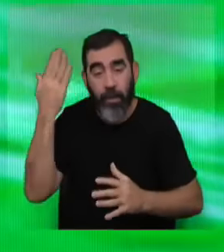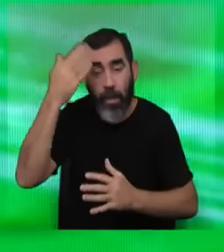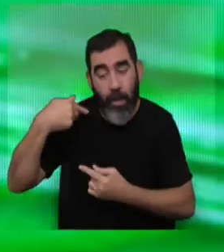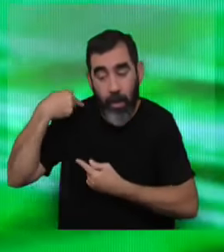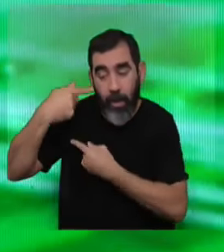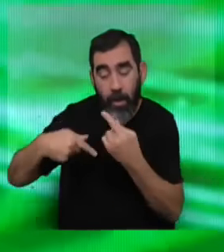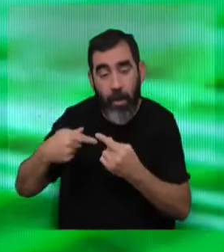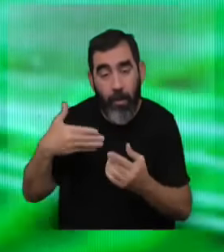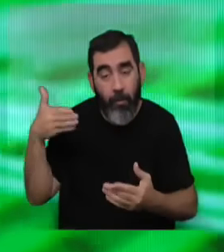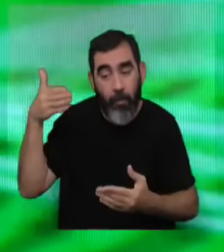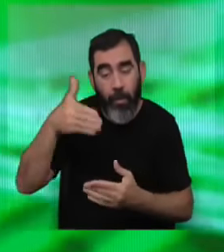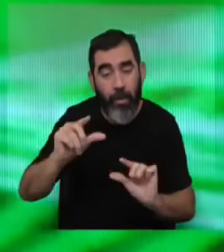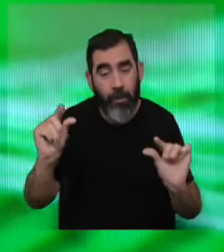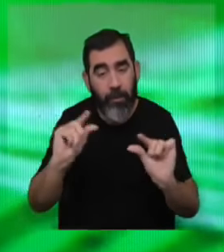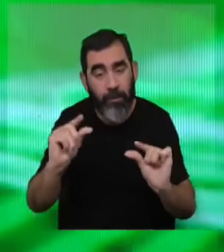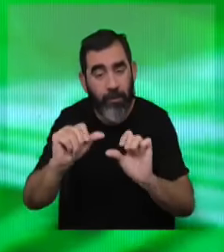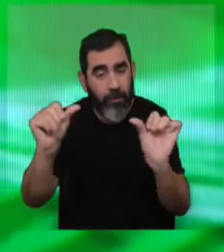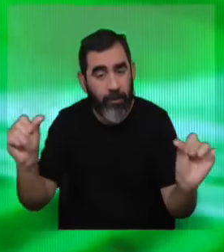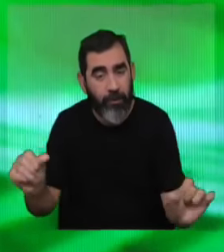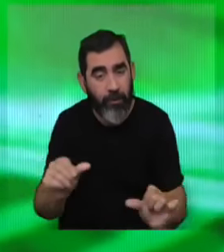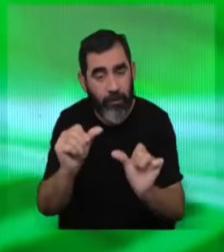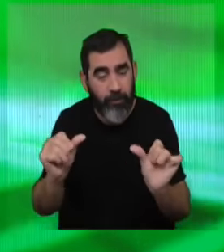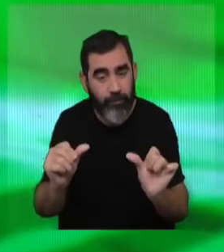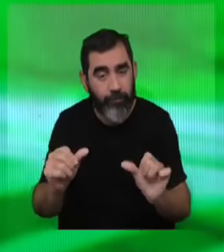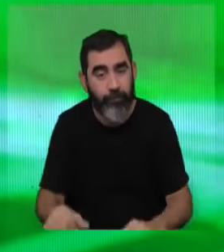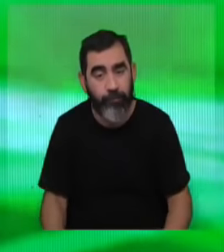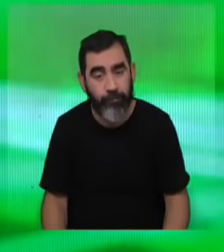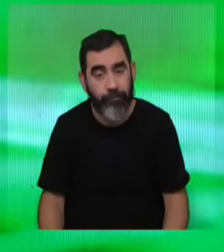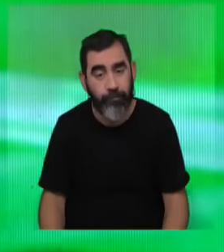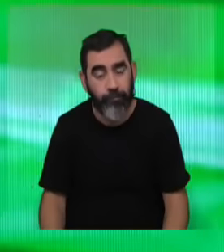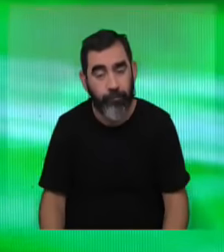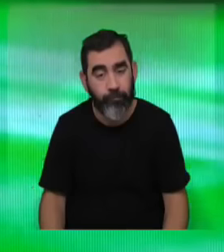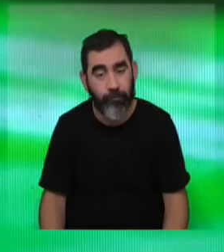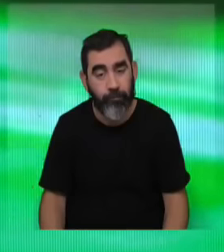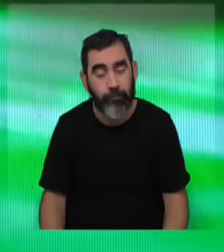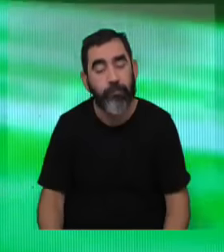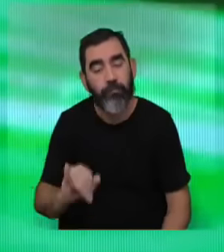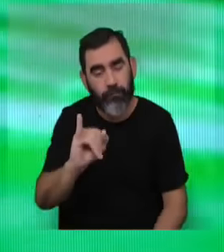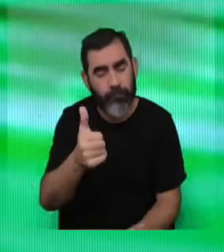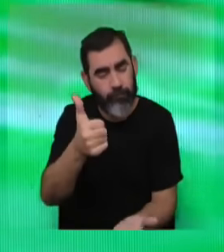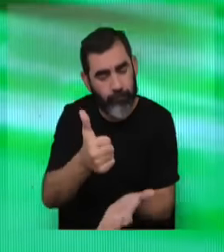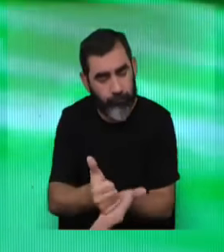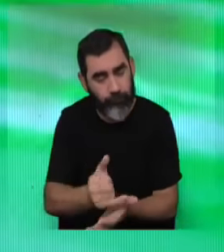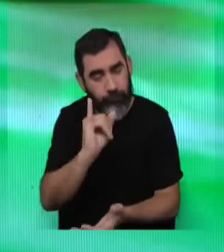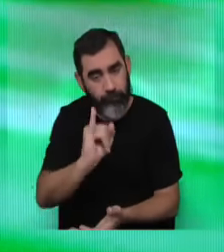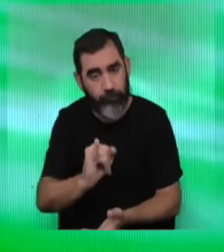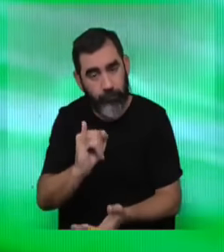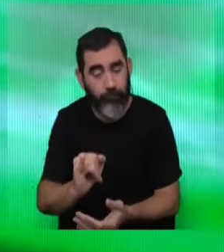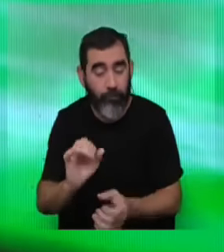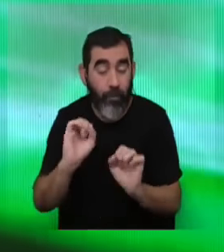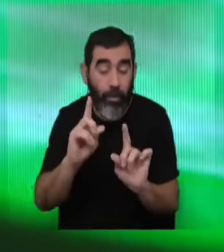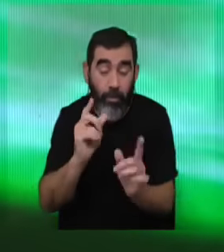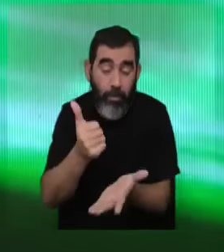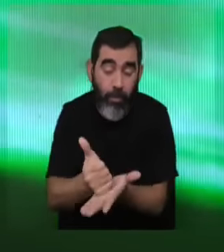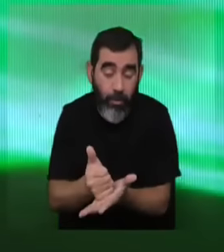participación colateral en todos estos eventos este si bien vamos a estar porque es de orden que